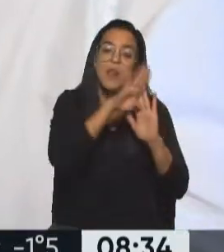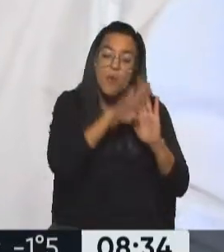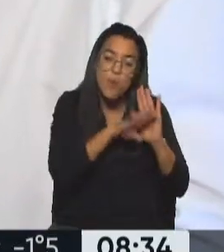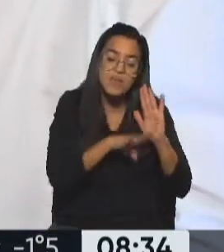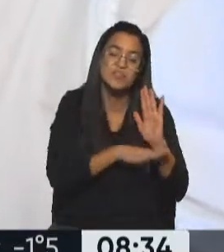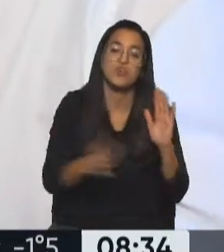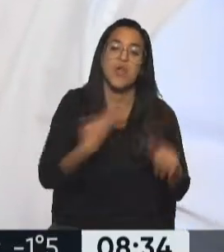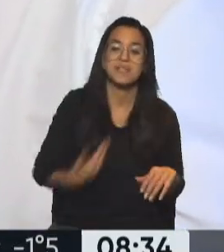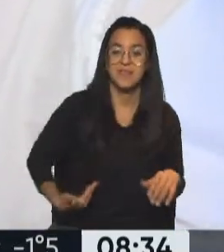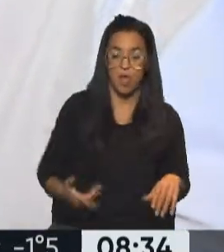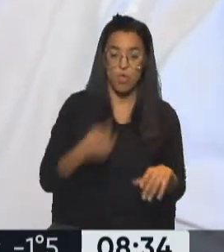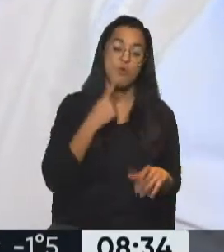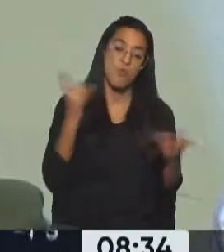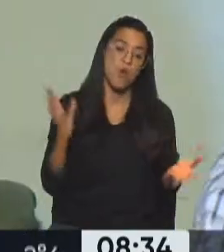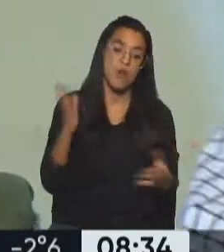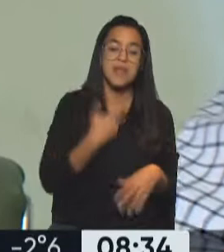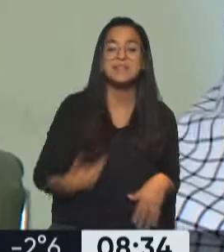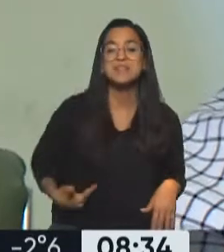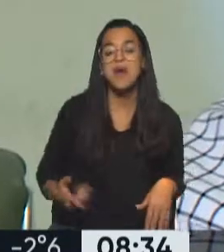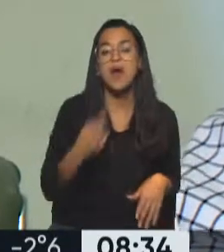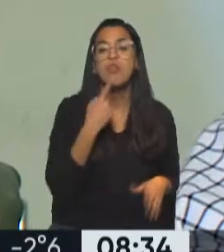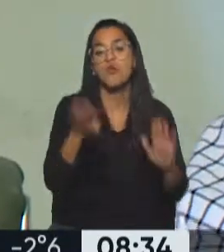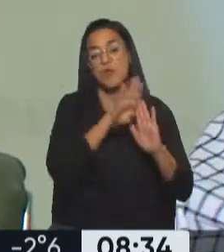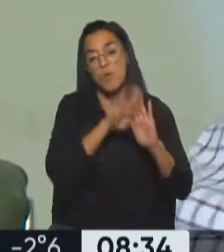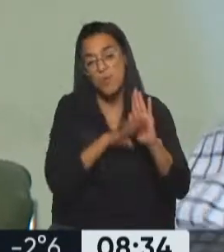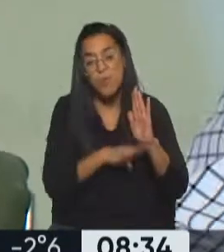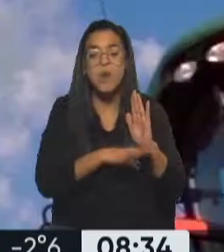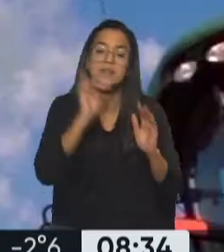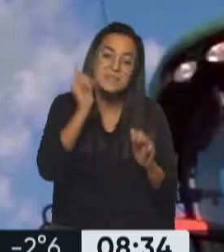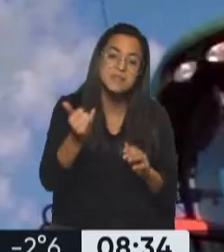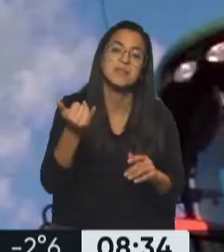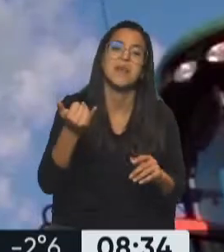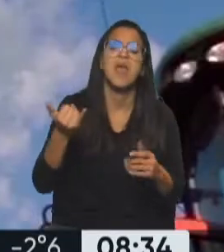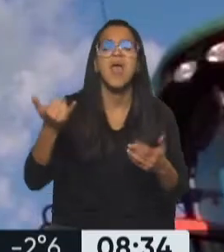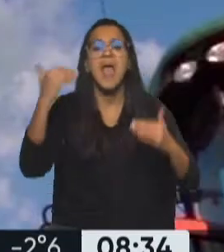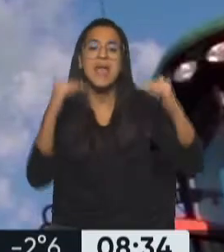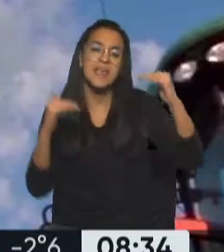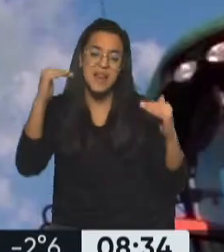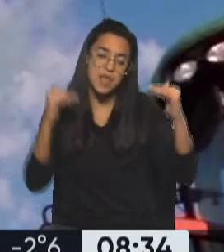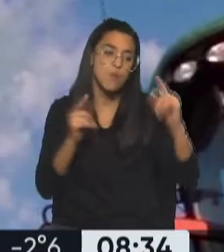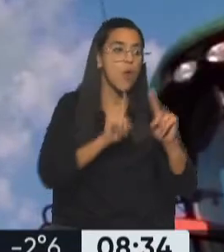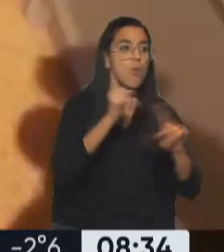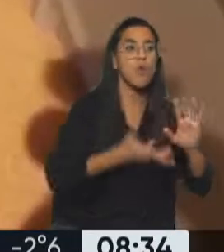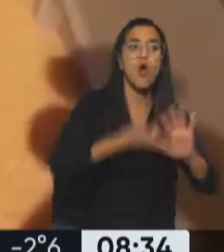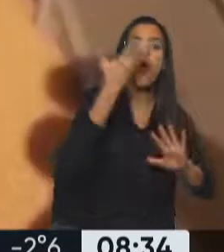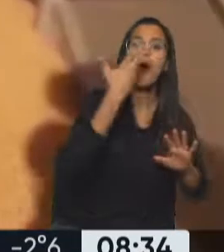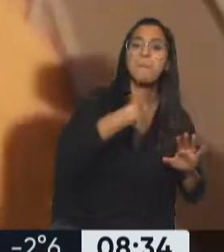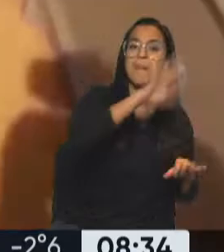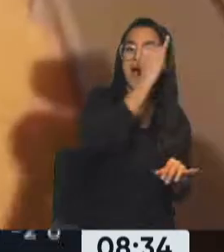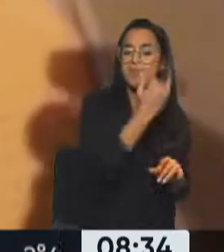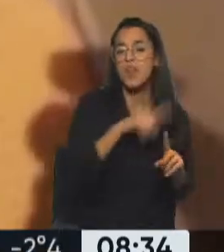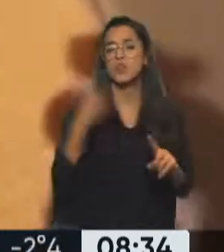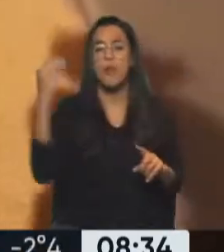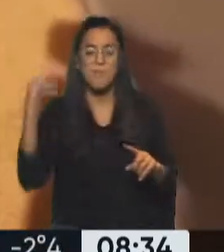del Estado, ¿no? Bueno, el Estado precisamente lo que hace es regular, tratar de establecer equilibrios entre aquellos que más tienen y los que menos tienen, pero